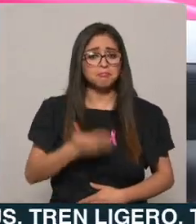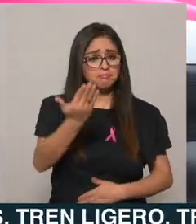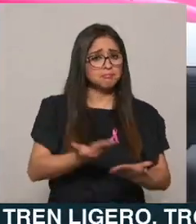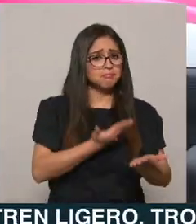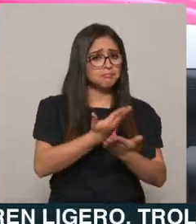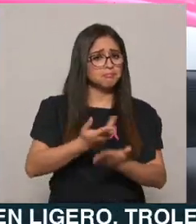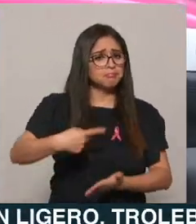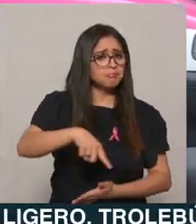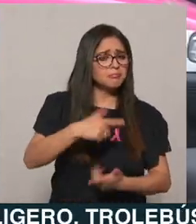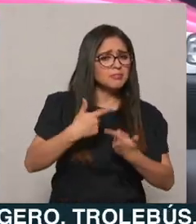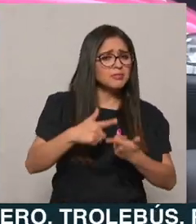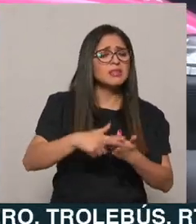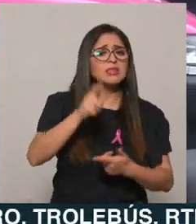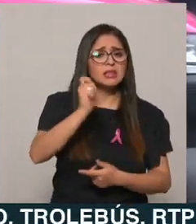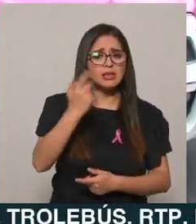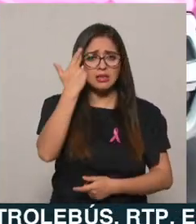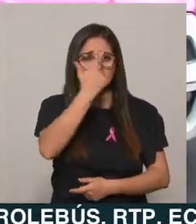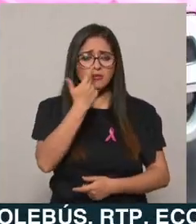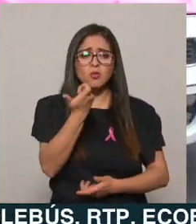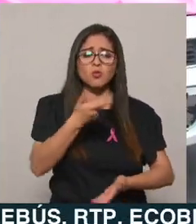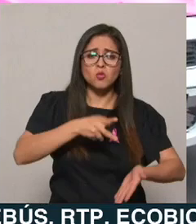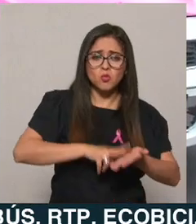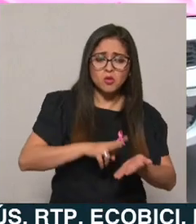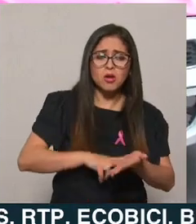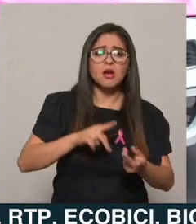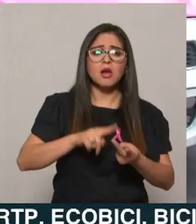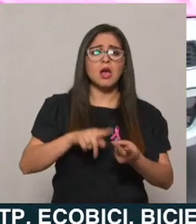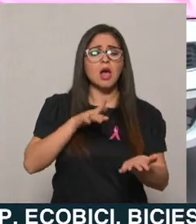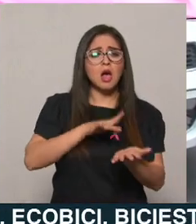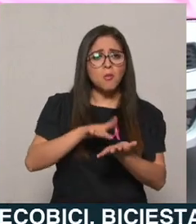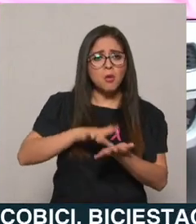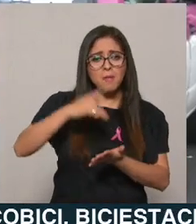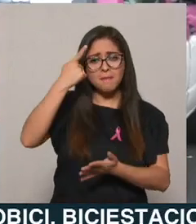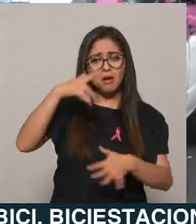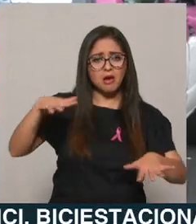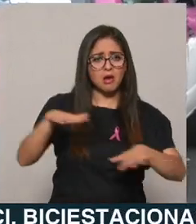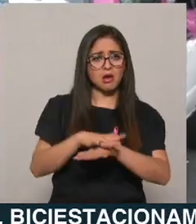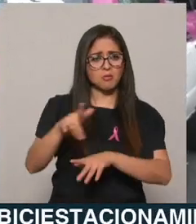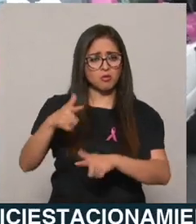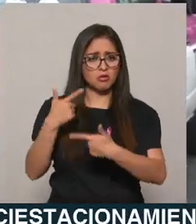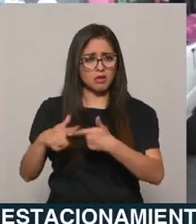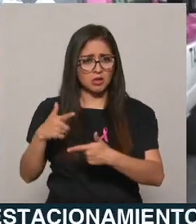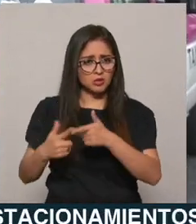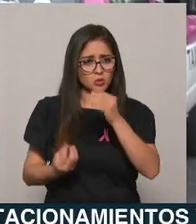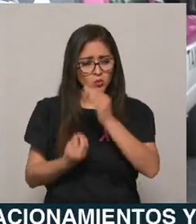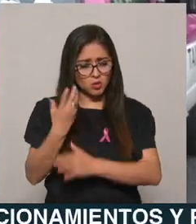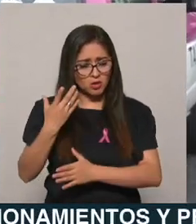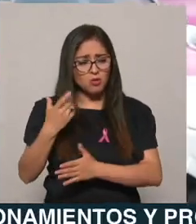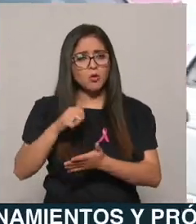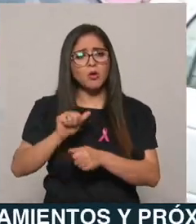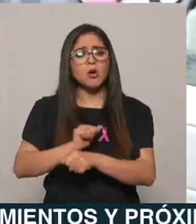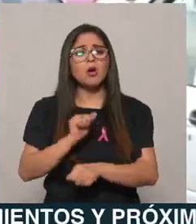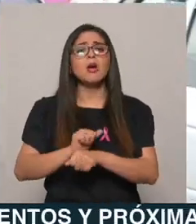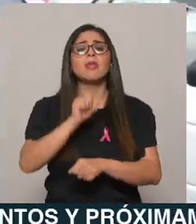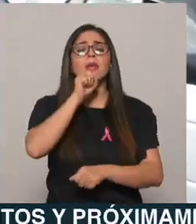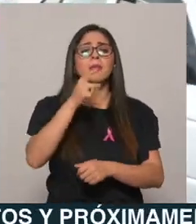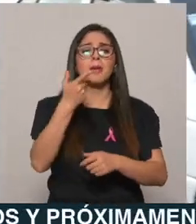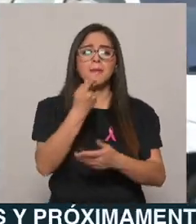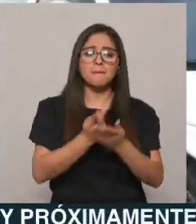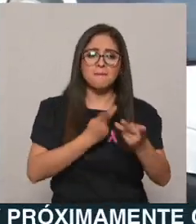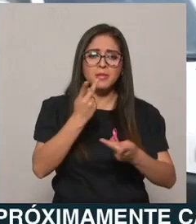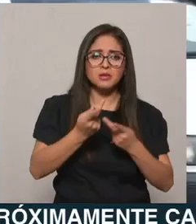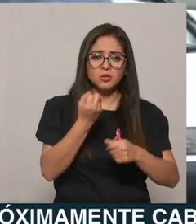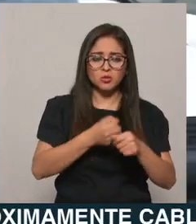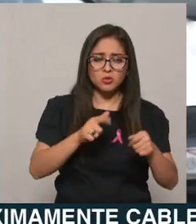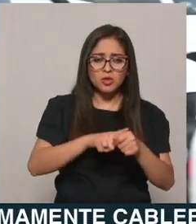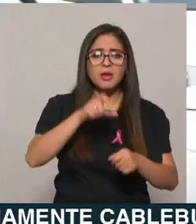taxistas son la revisión de la tarifa, el apoyo para la renovación de unidades y el tema de las prestaciones sociales, así como piso